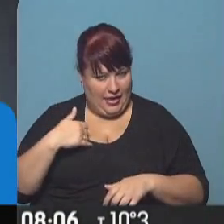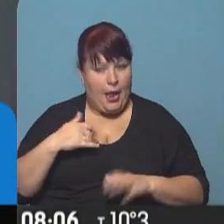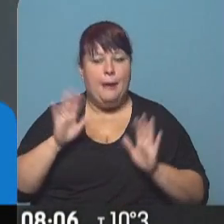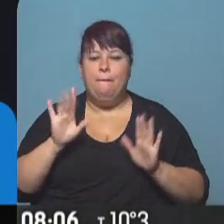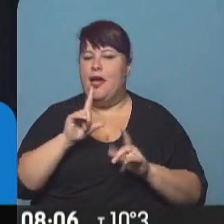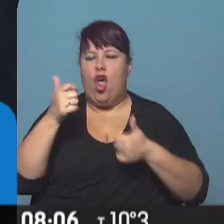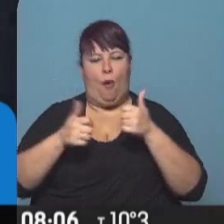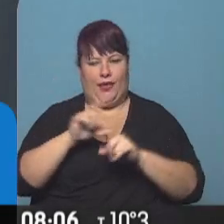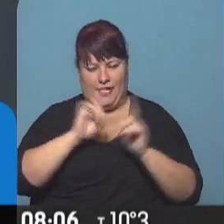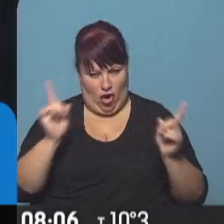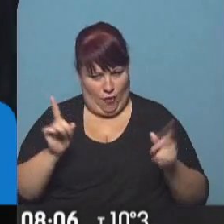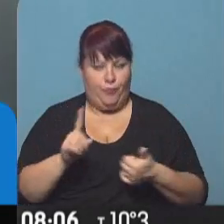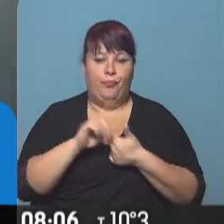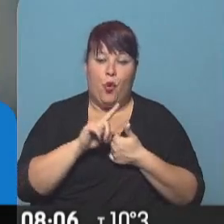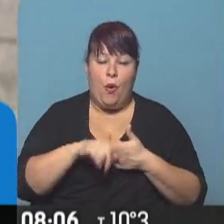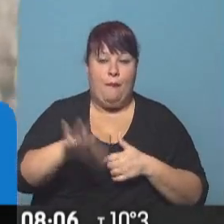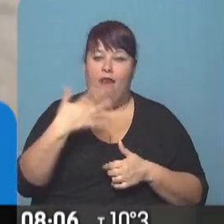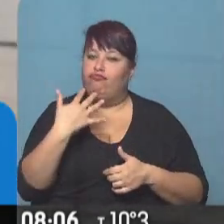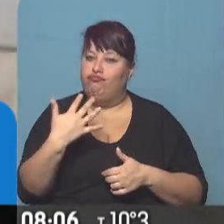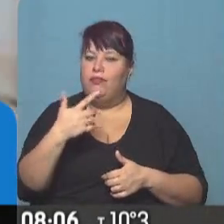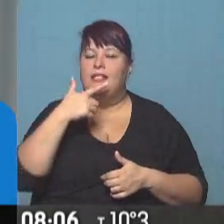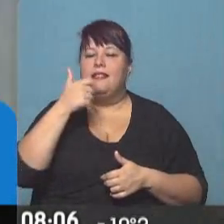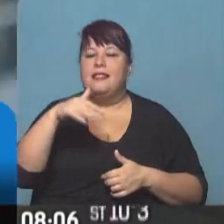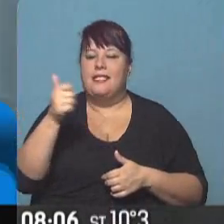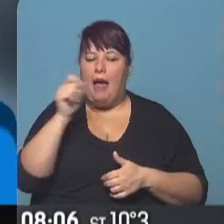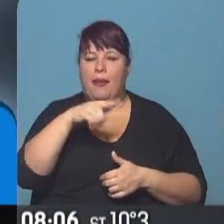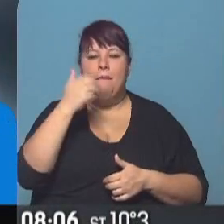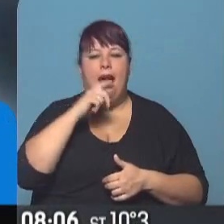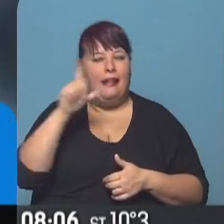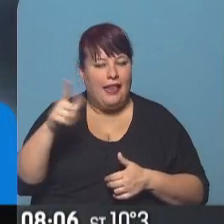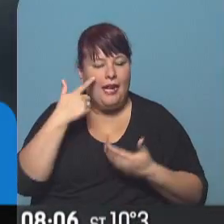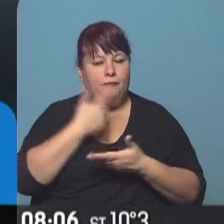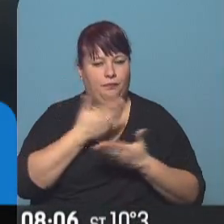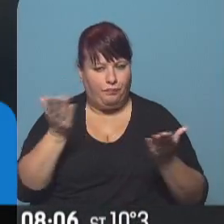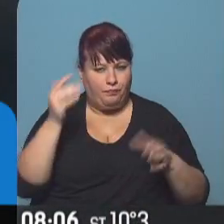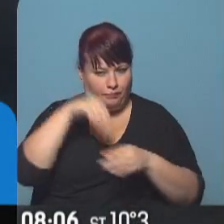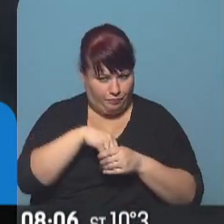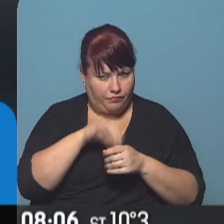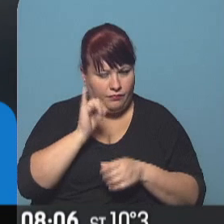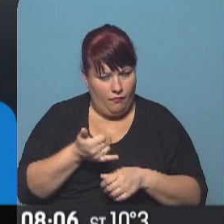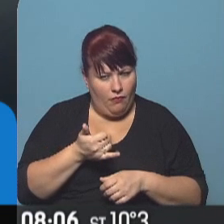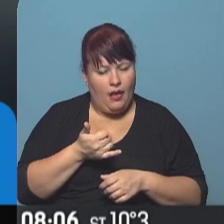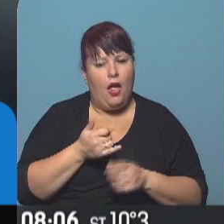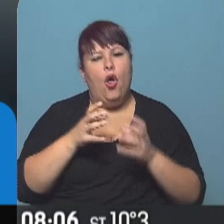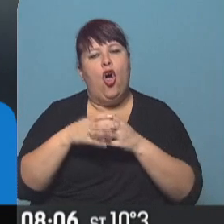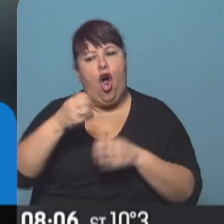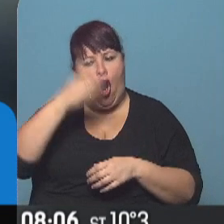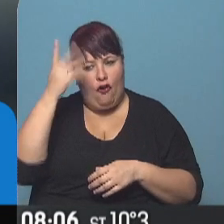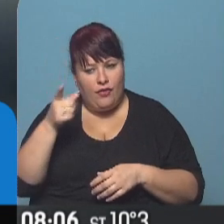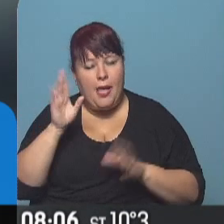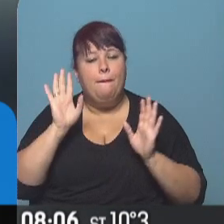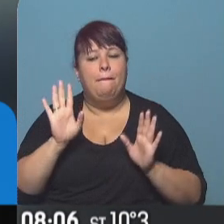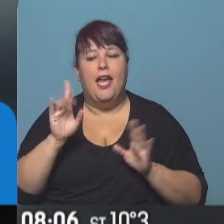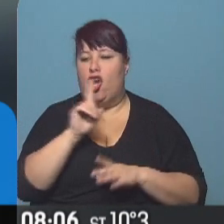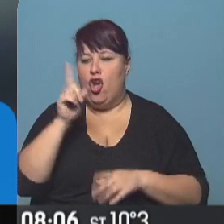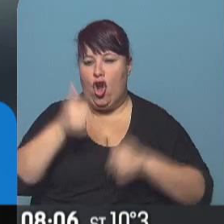pero fuera de competencia. Por un lado, y la más atractiva, Sama, de Lucrecia Martel, que va a estar participando de la sección oficial, pero